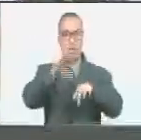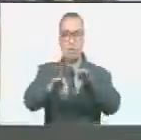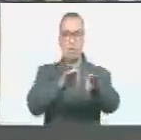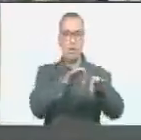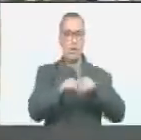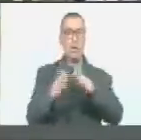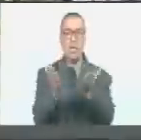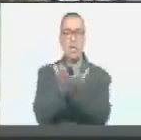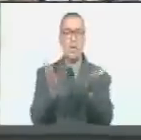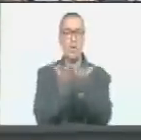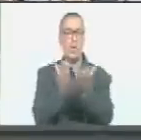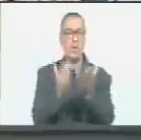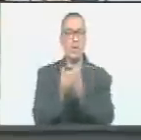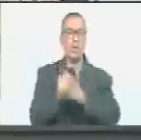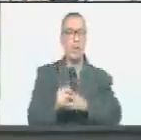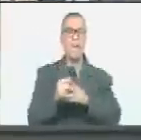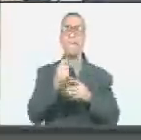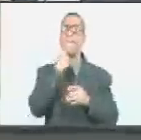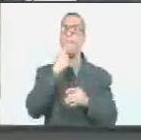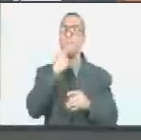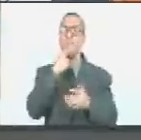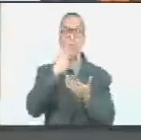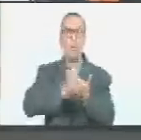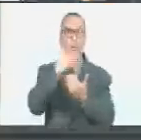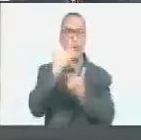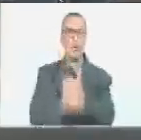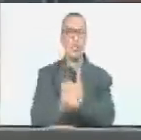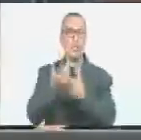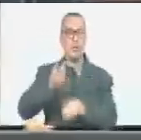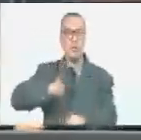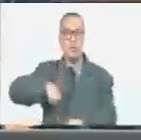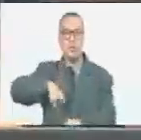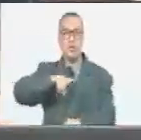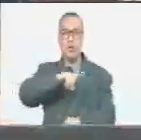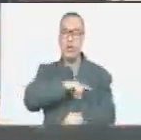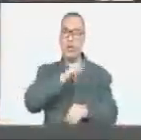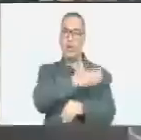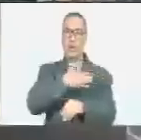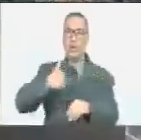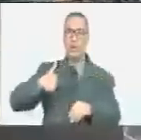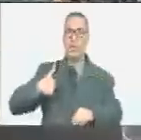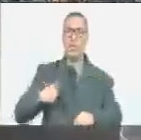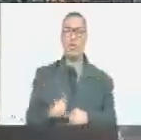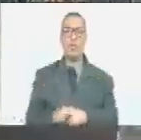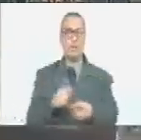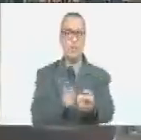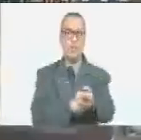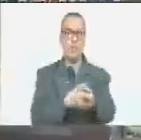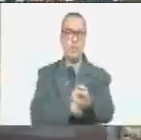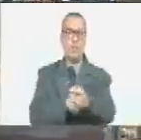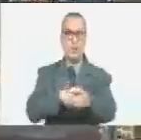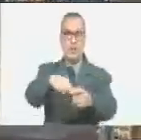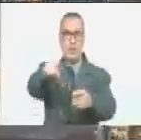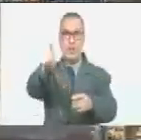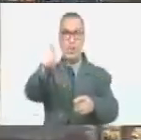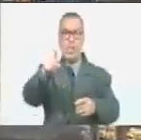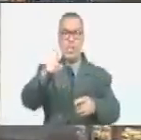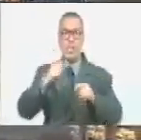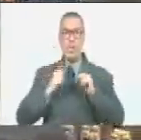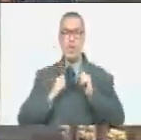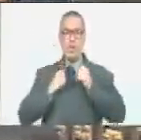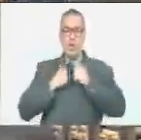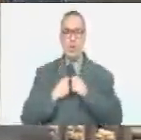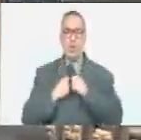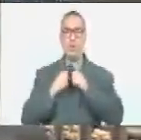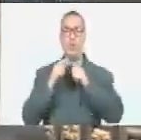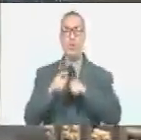escolar. Un bello proyecto de nuestro querido hermano Aristóbulo Isturi, que